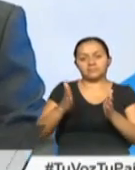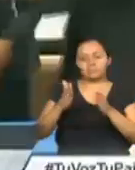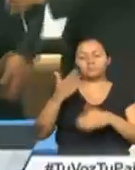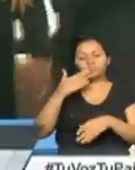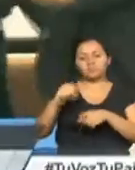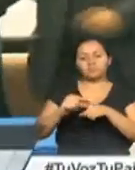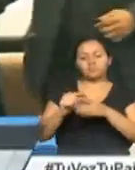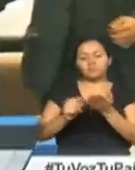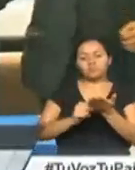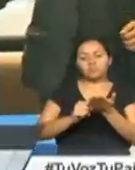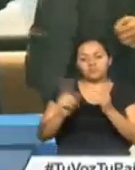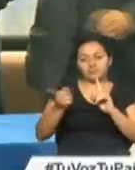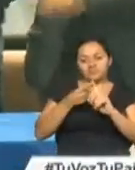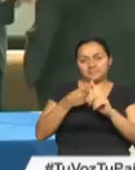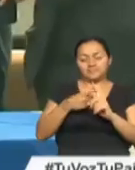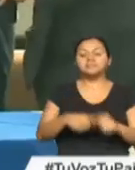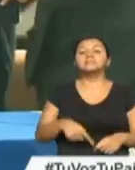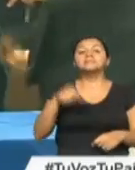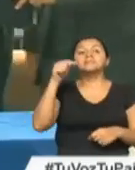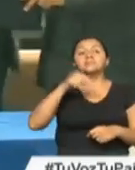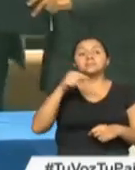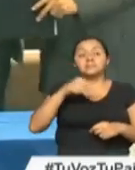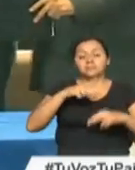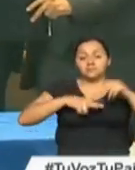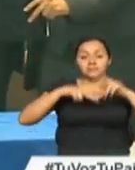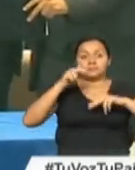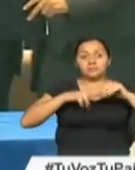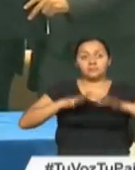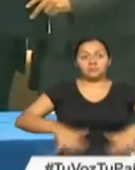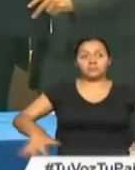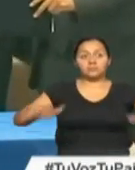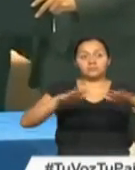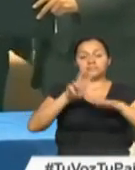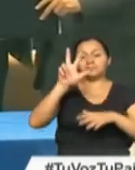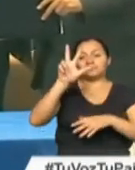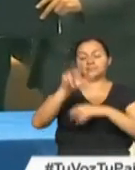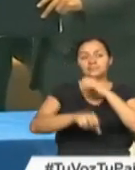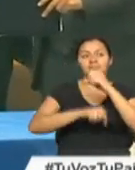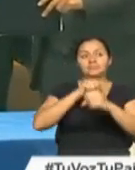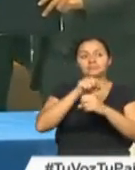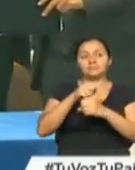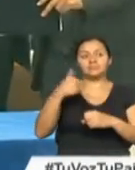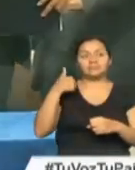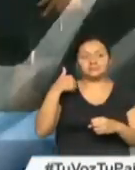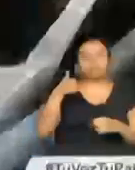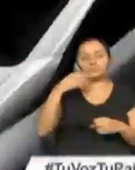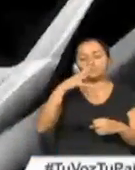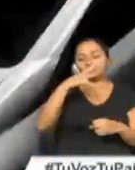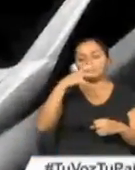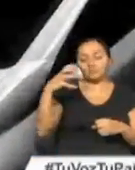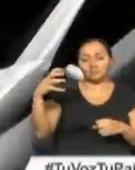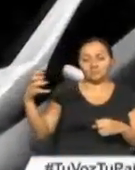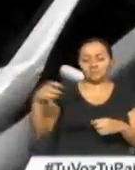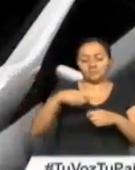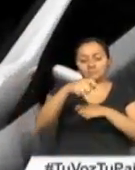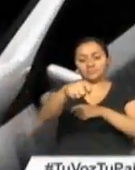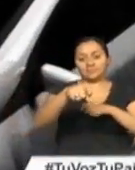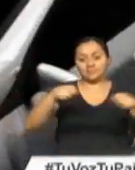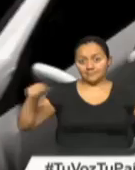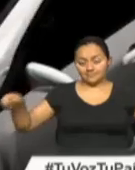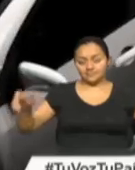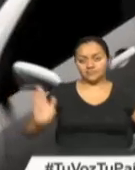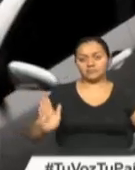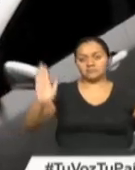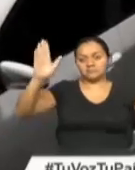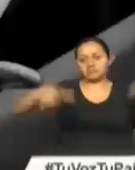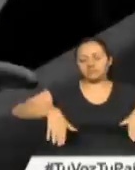prototipos. La construcción de la planta durará alrededor de 3 años y ocupará 400 hectáreas del parque industrial. Además,